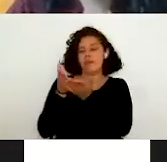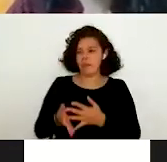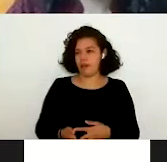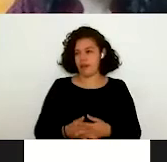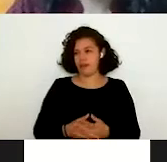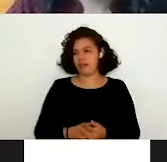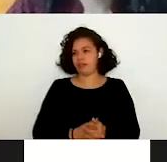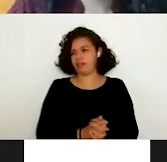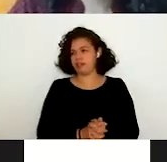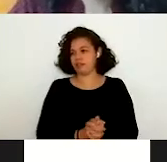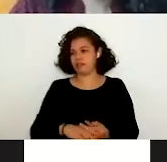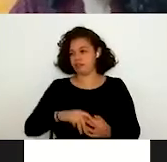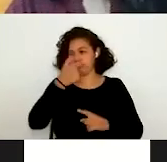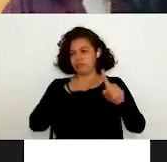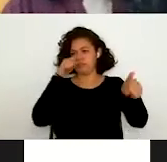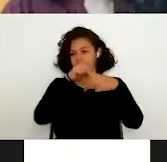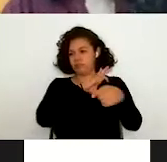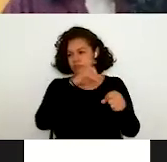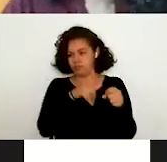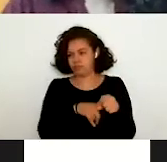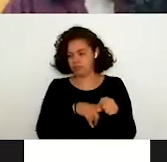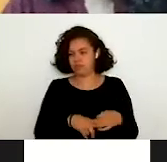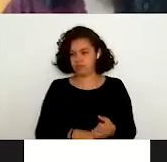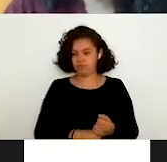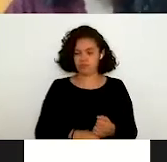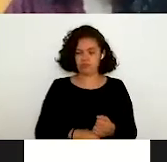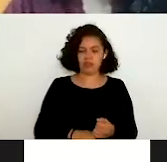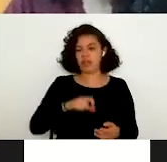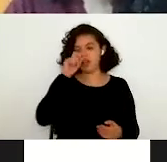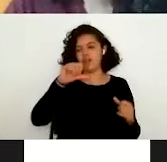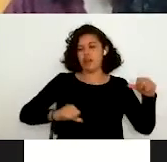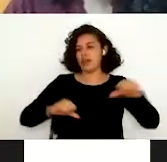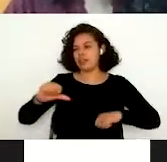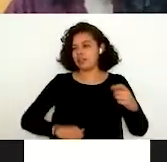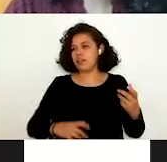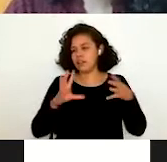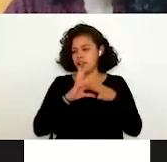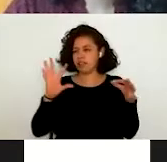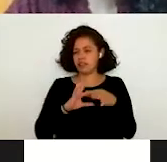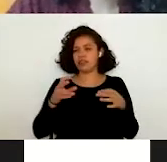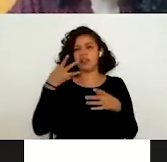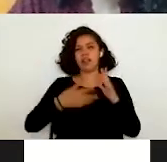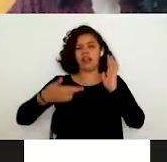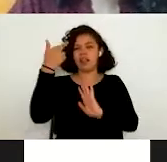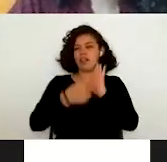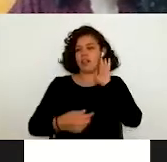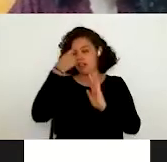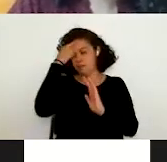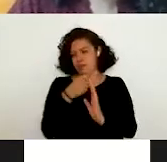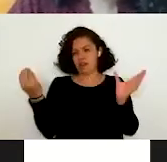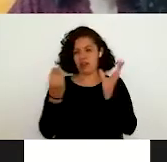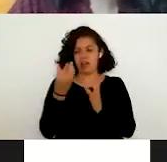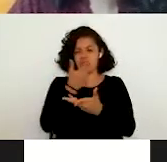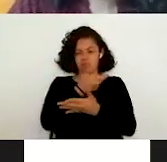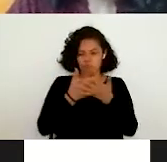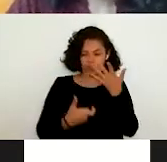objetivo específico que también nos va a describir una actividad es implementar talleres de contabilidad y administración